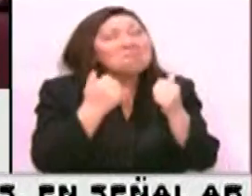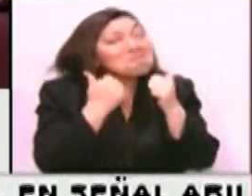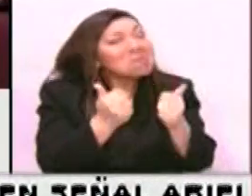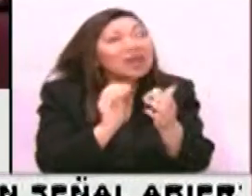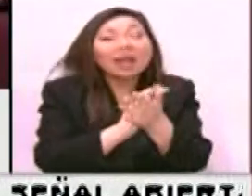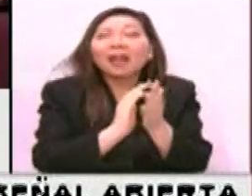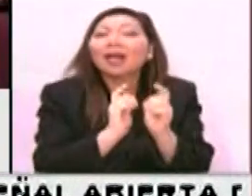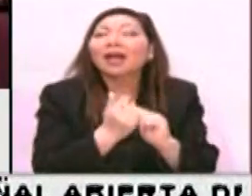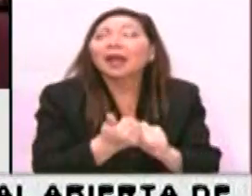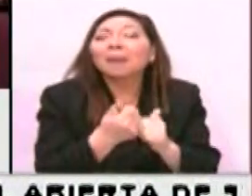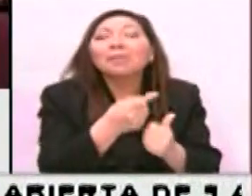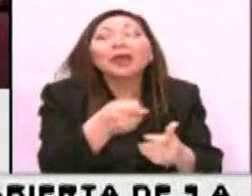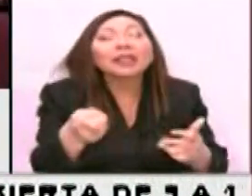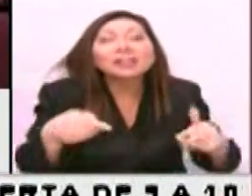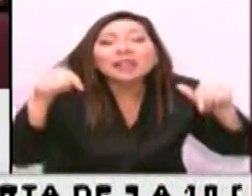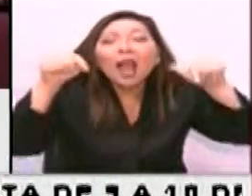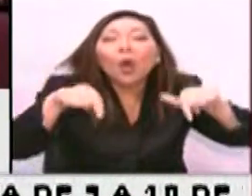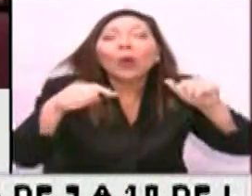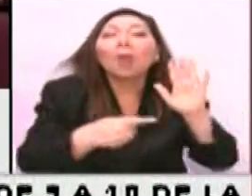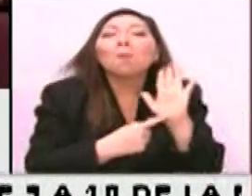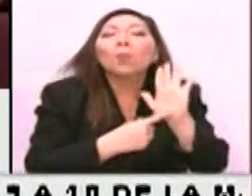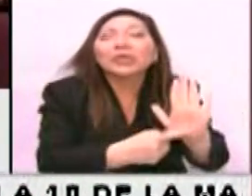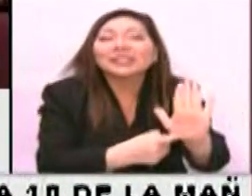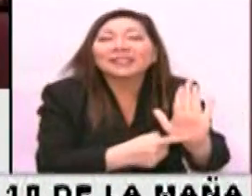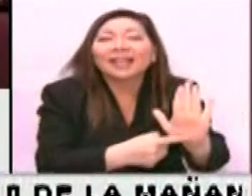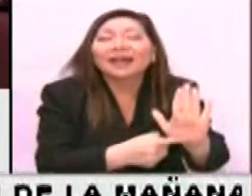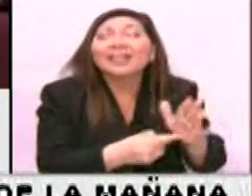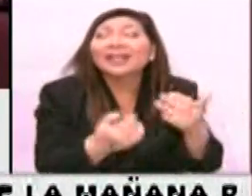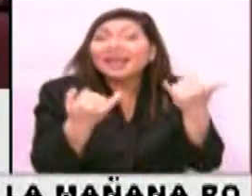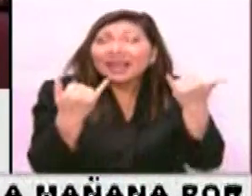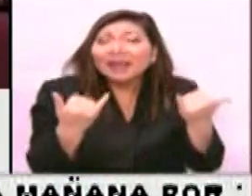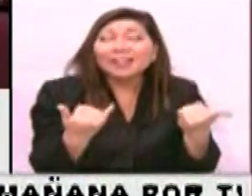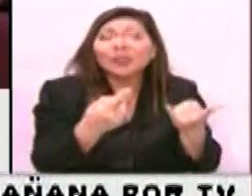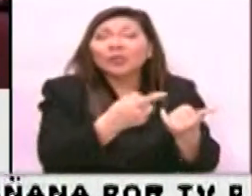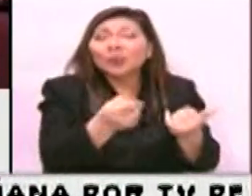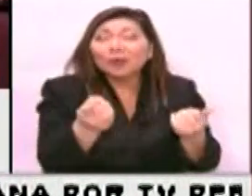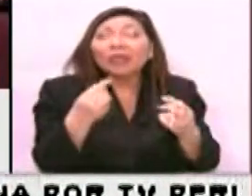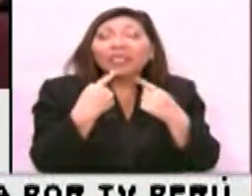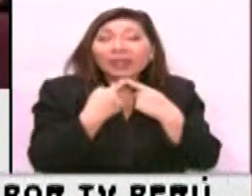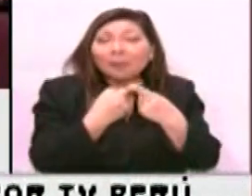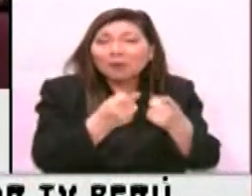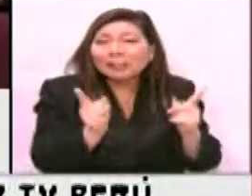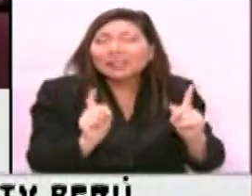alegro, y esta es la oportunidad de demostrarlo. Esta es la oportunidad de demostrarlo.